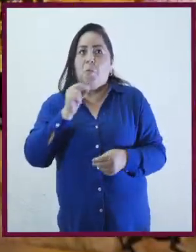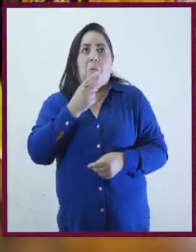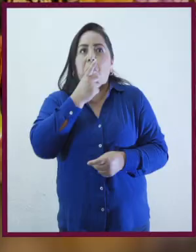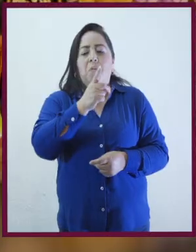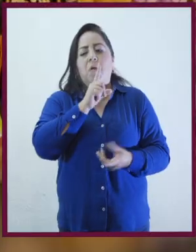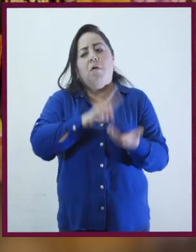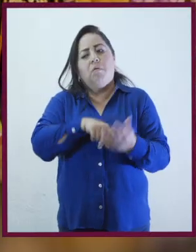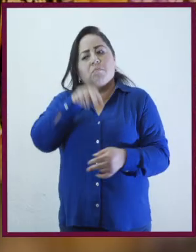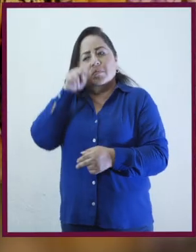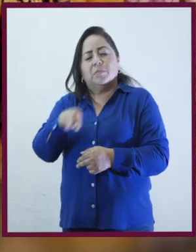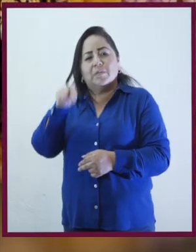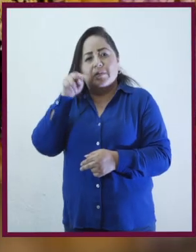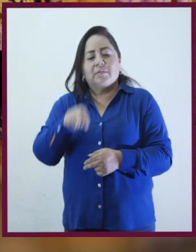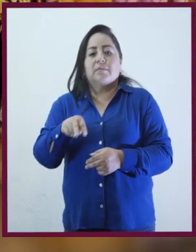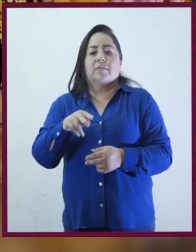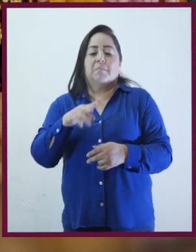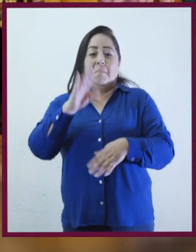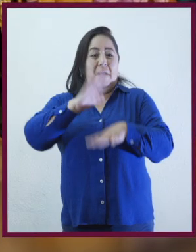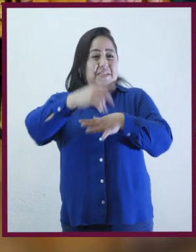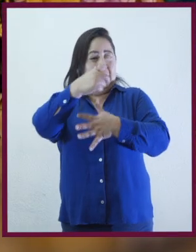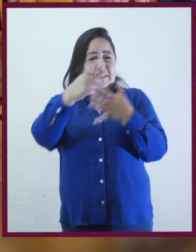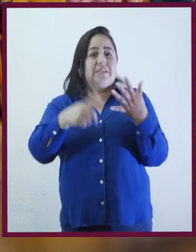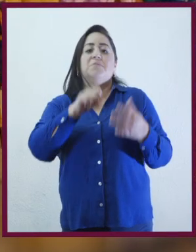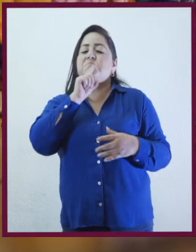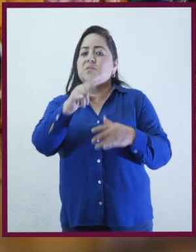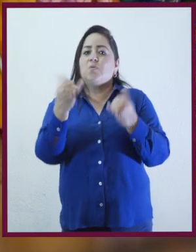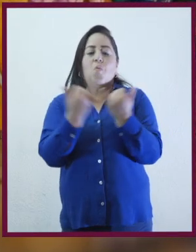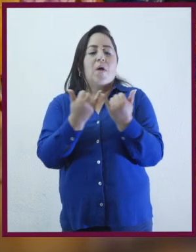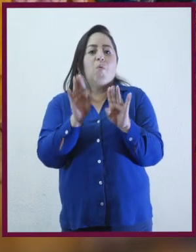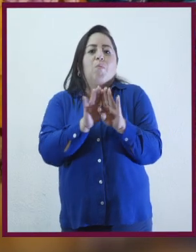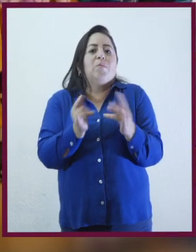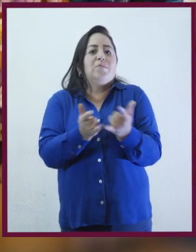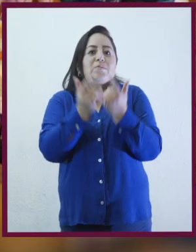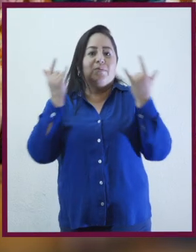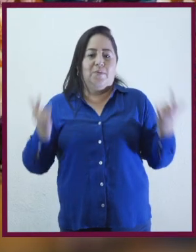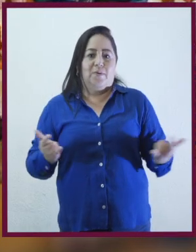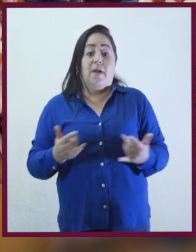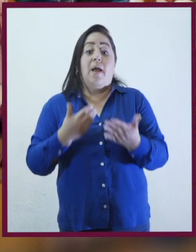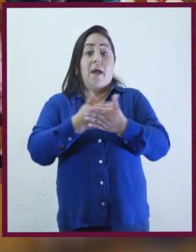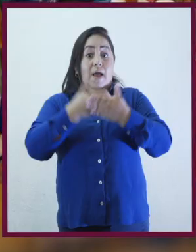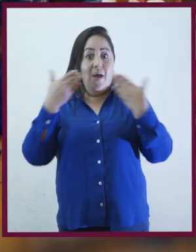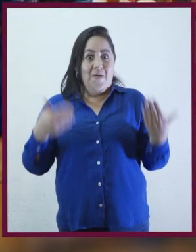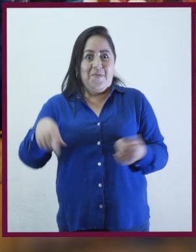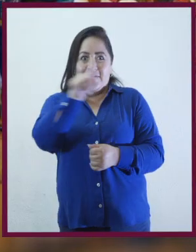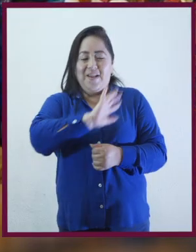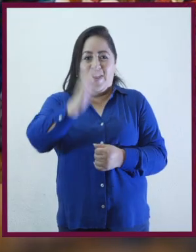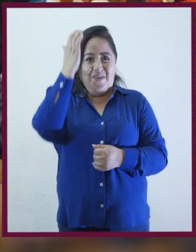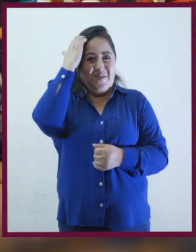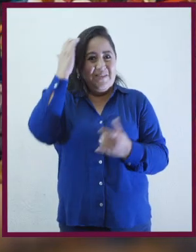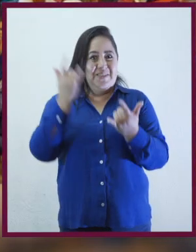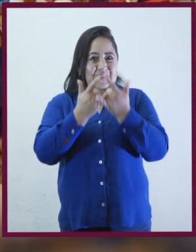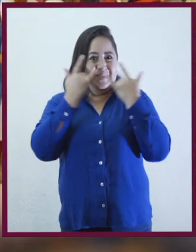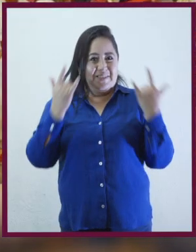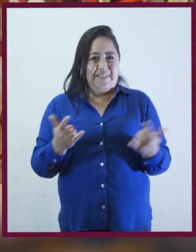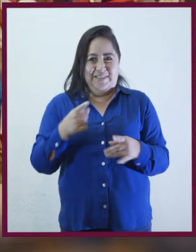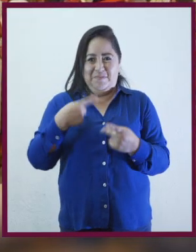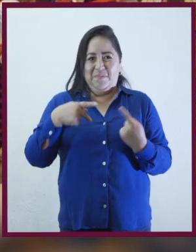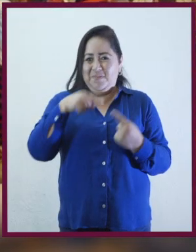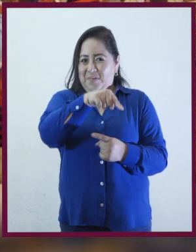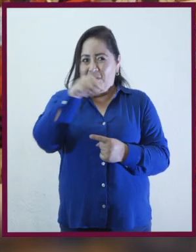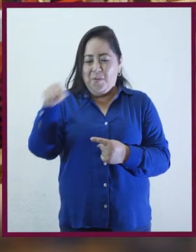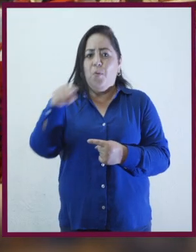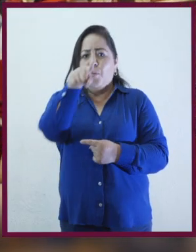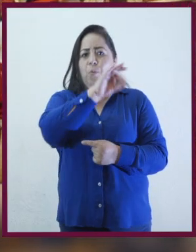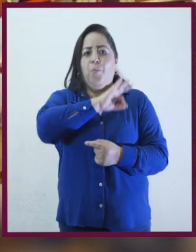dice. Los detalles imperceptibles también hacen historia. Ahora que conocemos la historia de estos